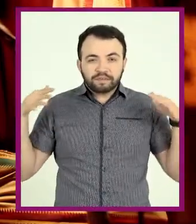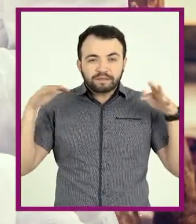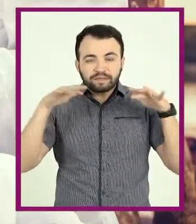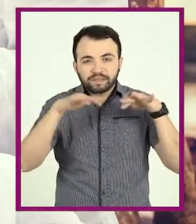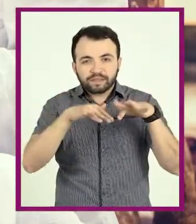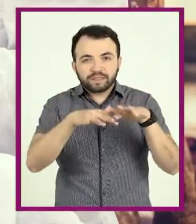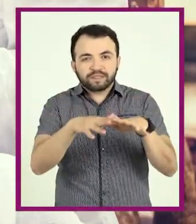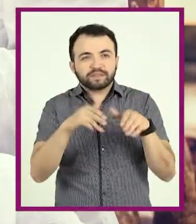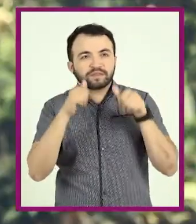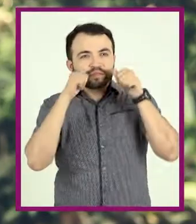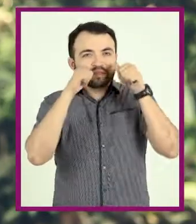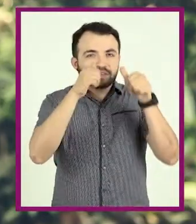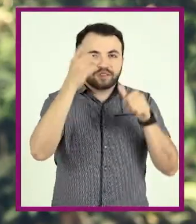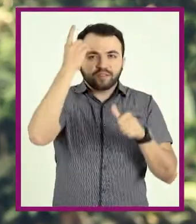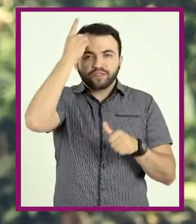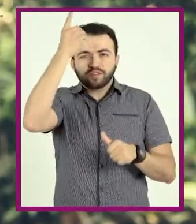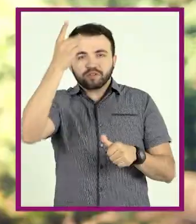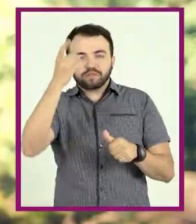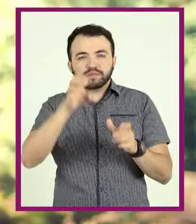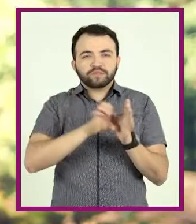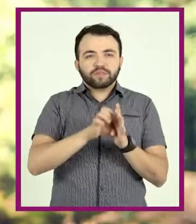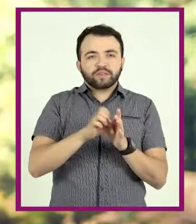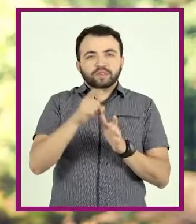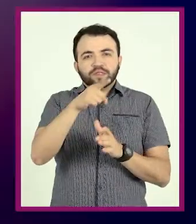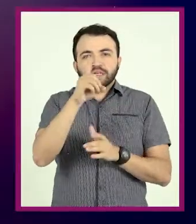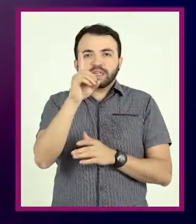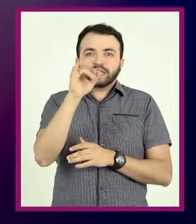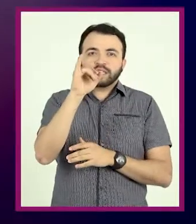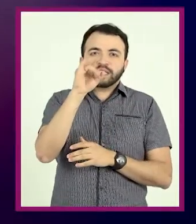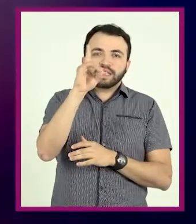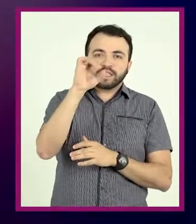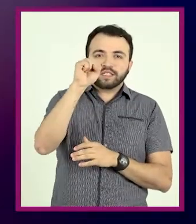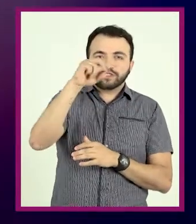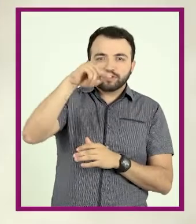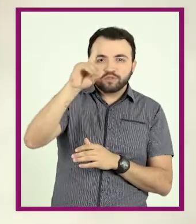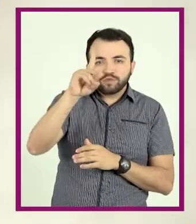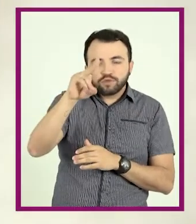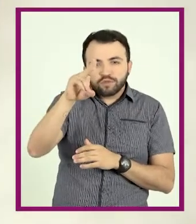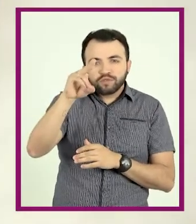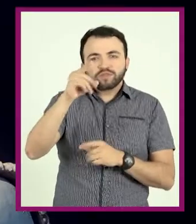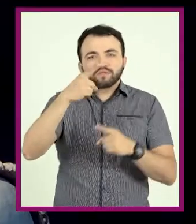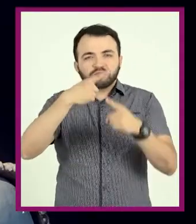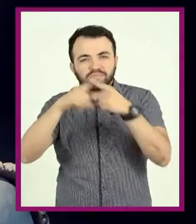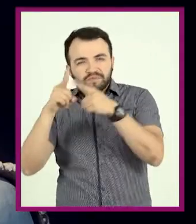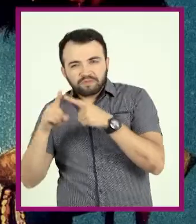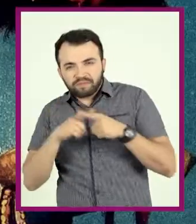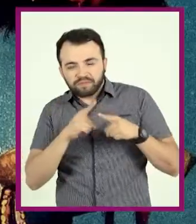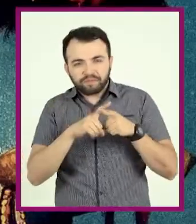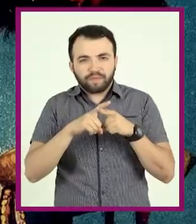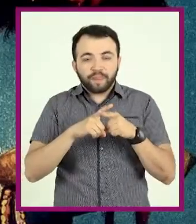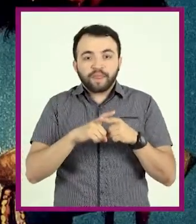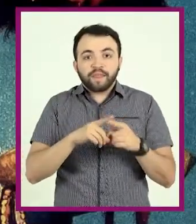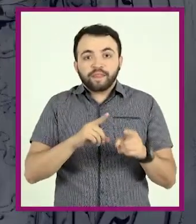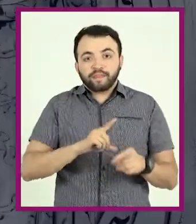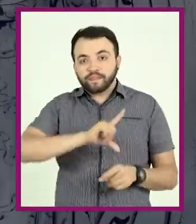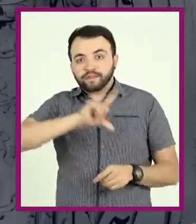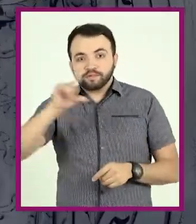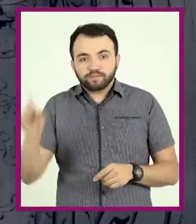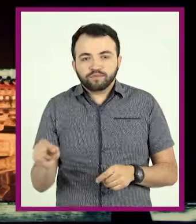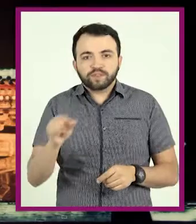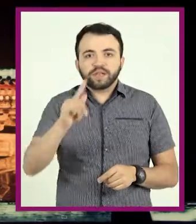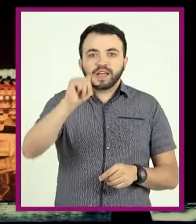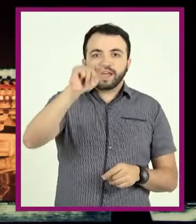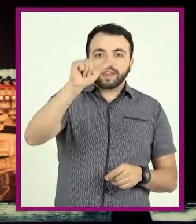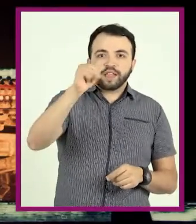seguidores que veneran las impresionantes imágenes de dioses como Vishnu, Krishna, Shiva o Kali. Después de